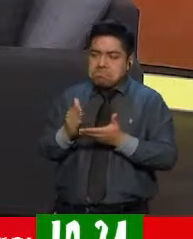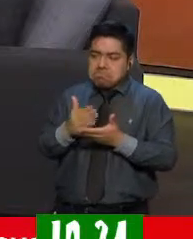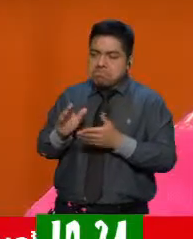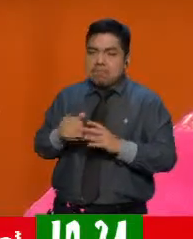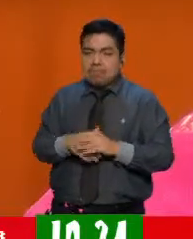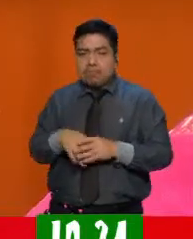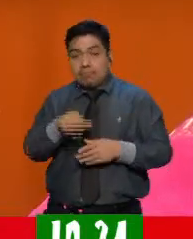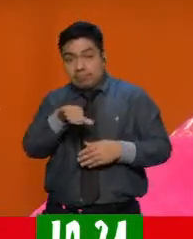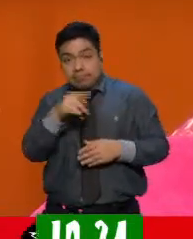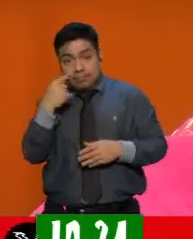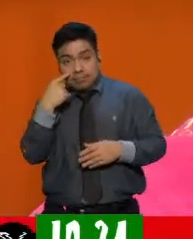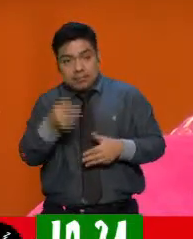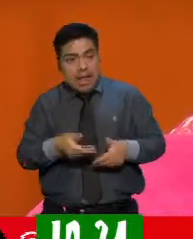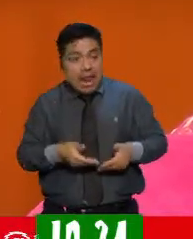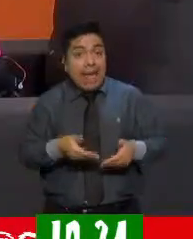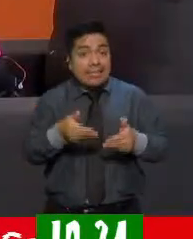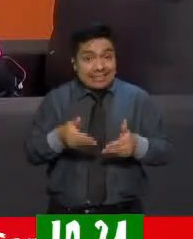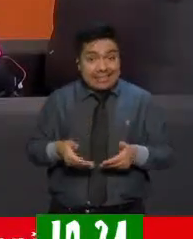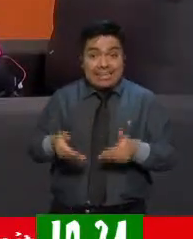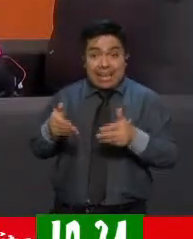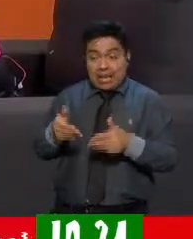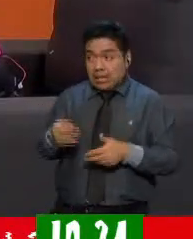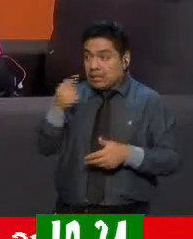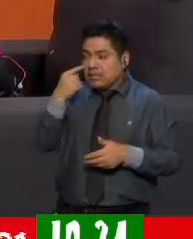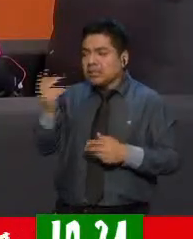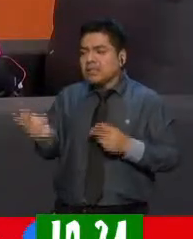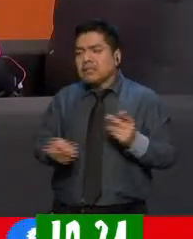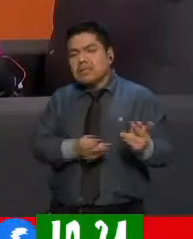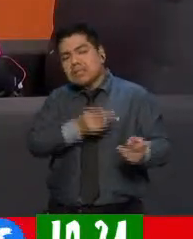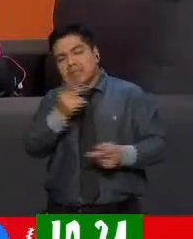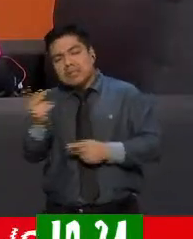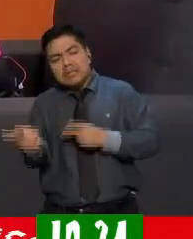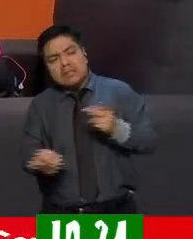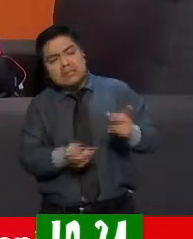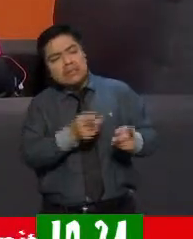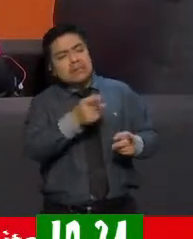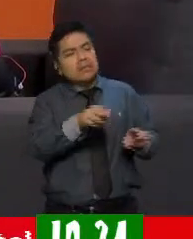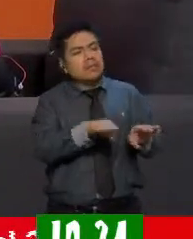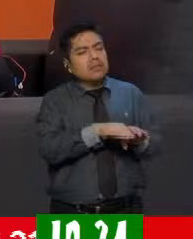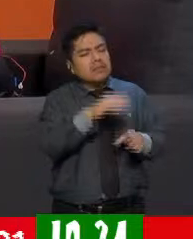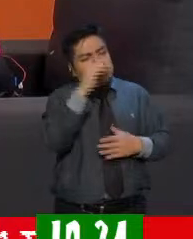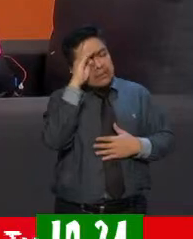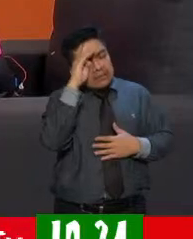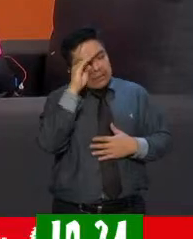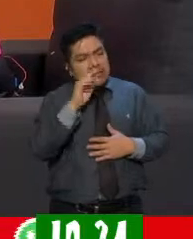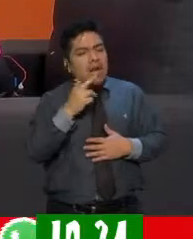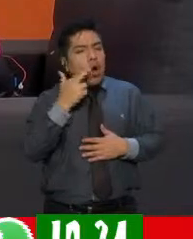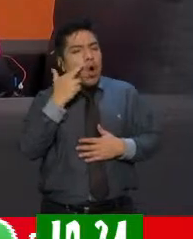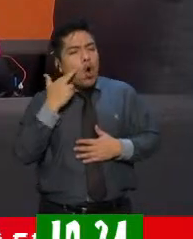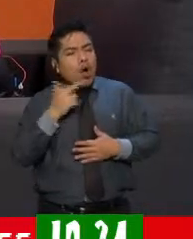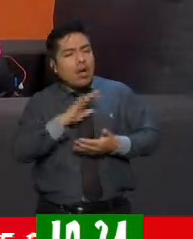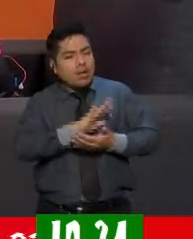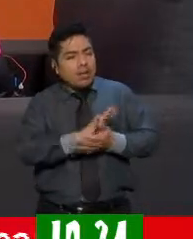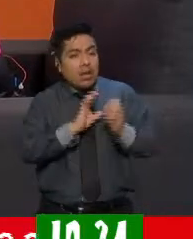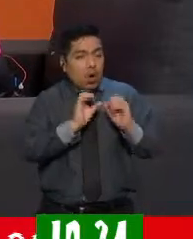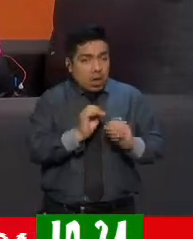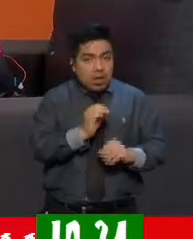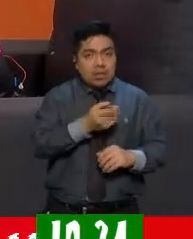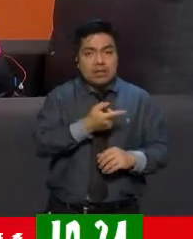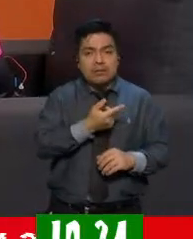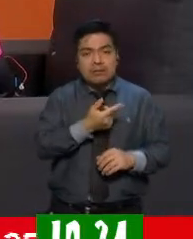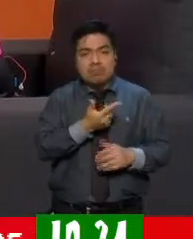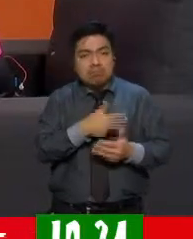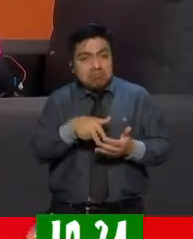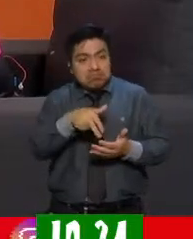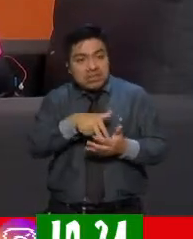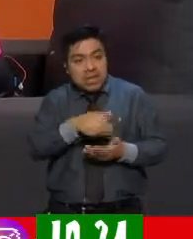vida. estaría bueno? Salir a las calles, ser gay y preguntarle a la gente qué entiende por racismo, por discurso de odio. O